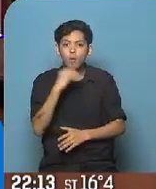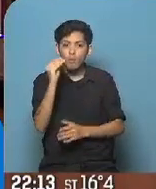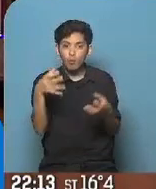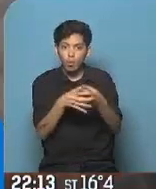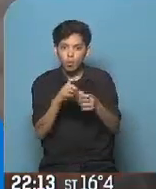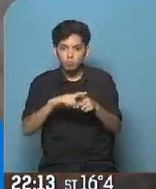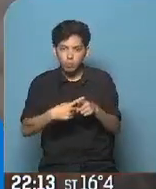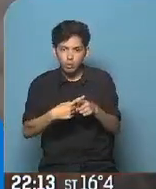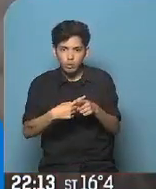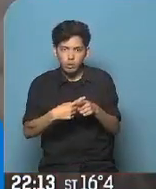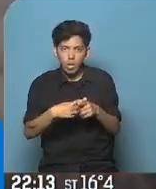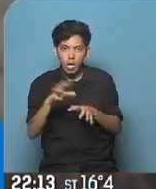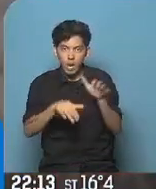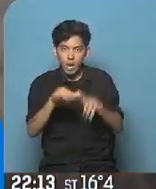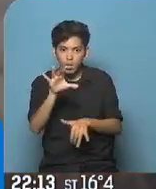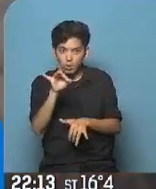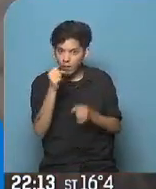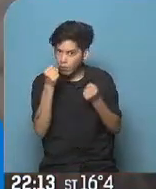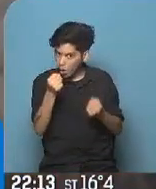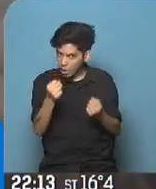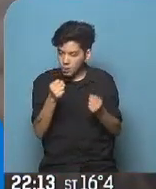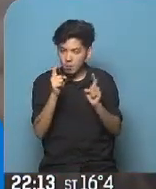político electoral muy fuerte, de